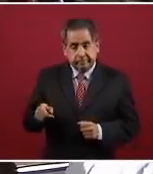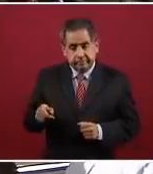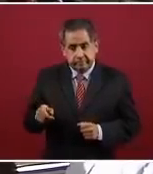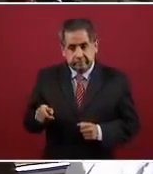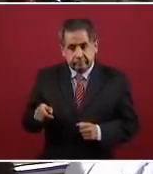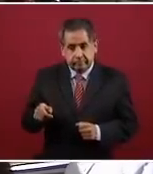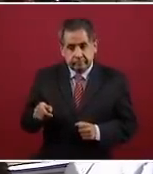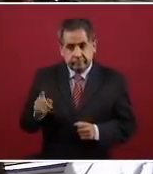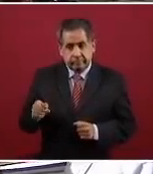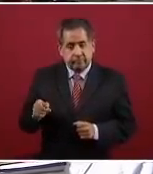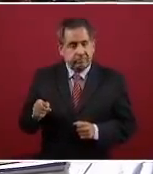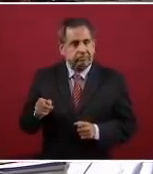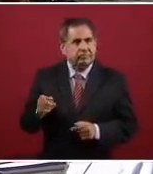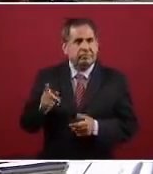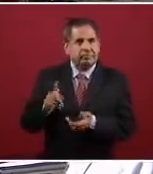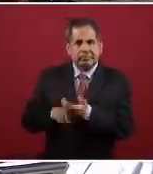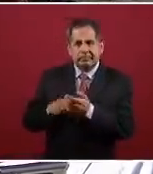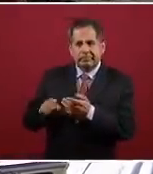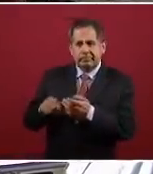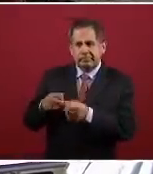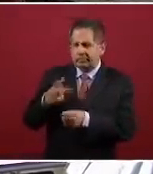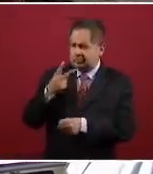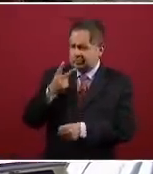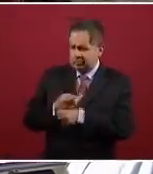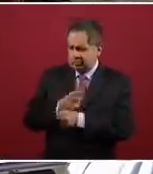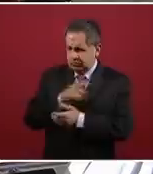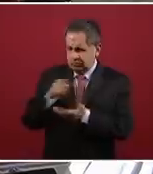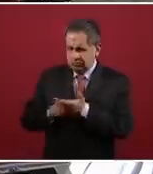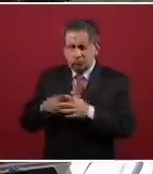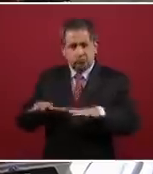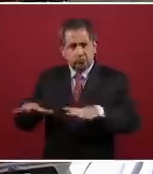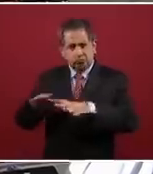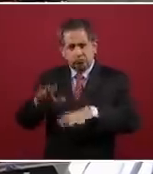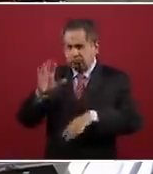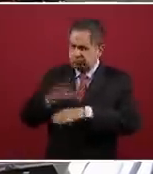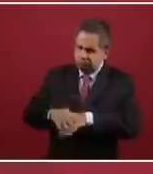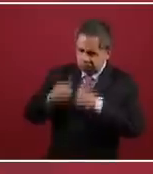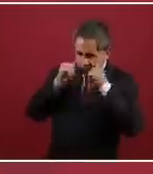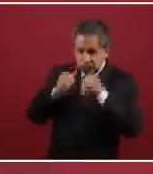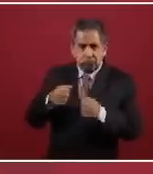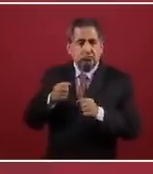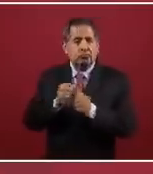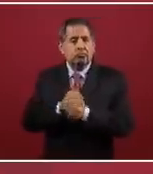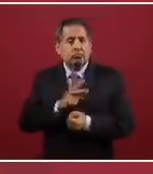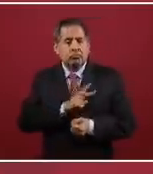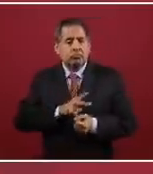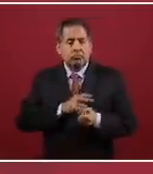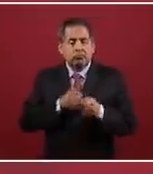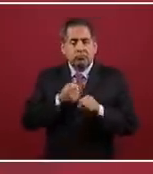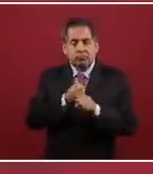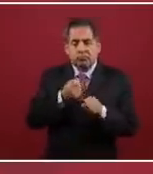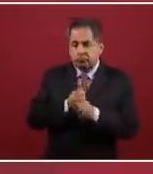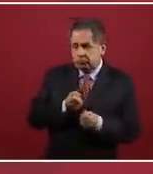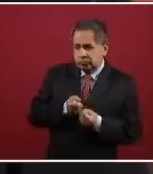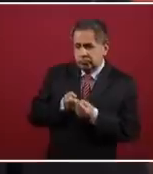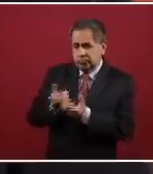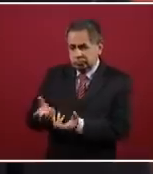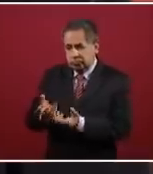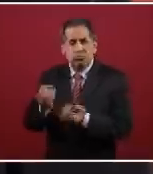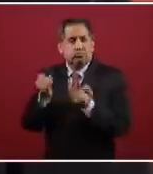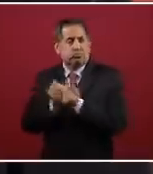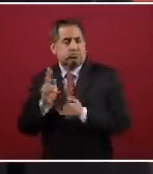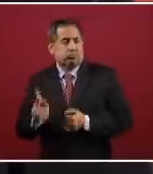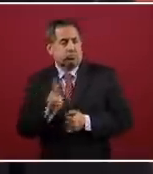es la segunda región en donde vamos a apoyar con fertilizantes, así como lo estamos haciendo en